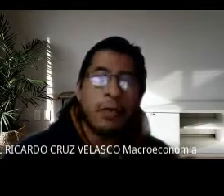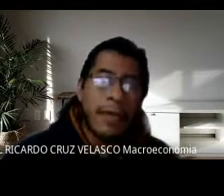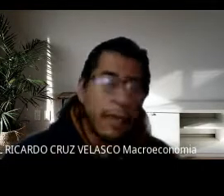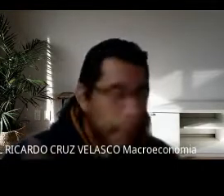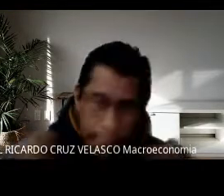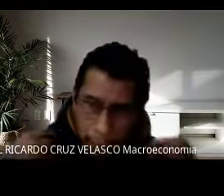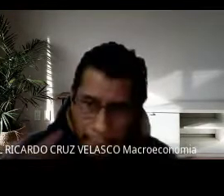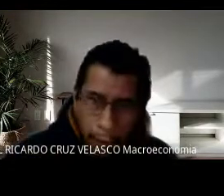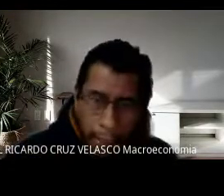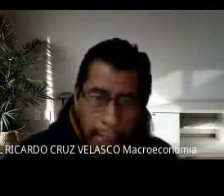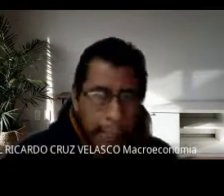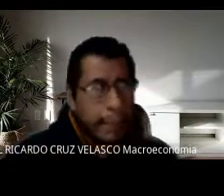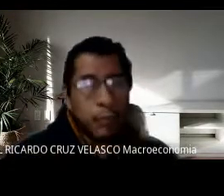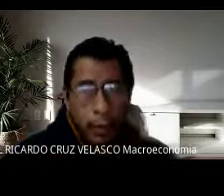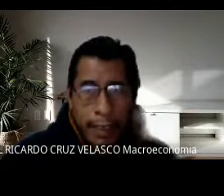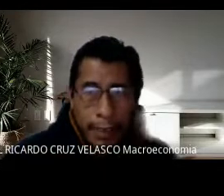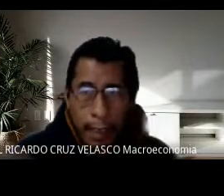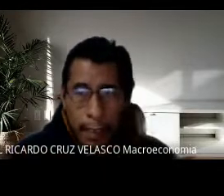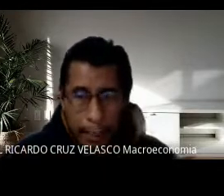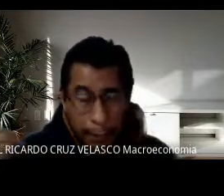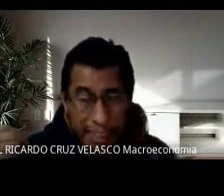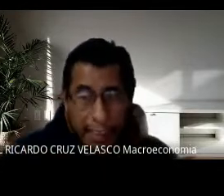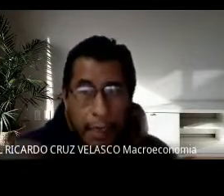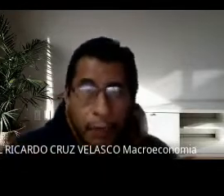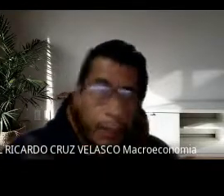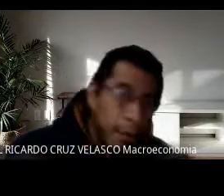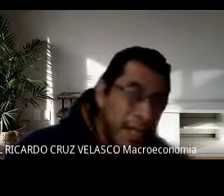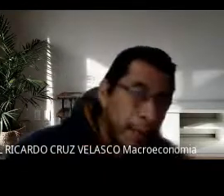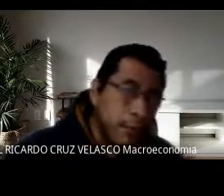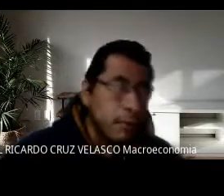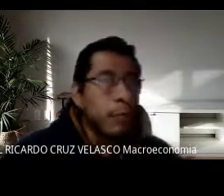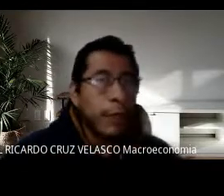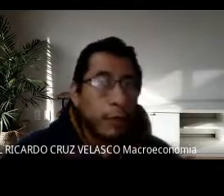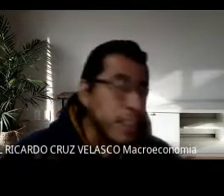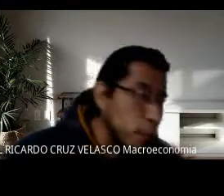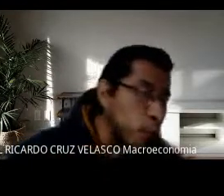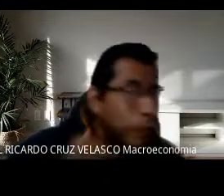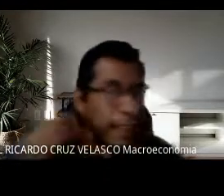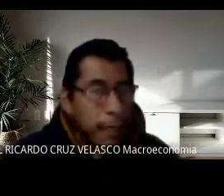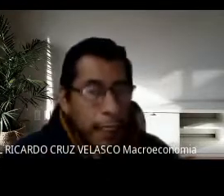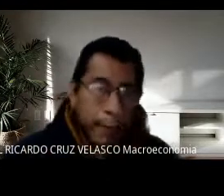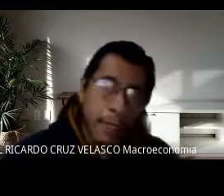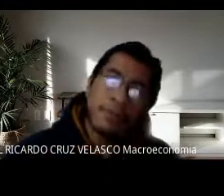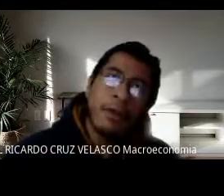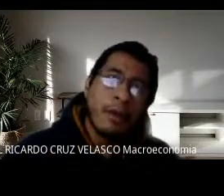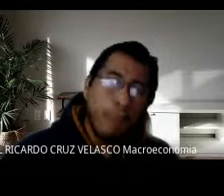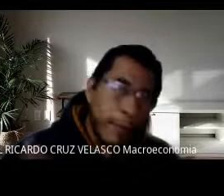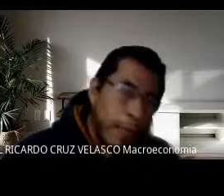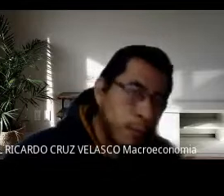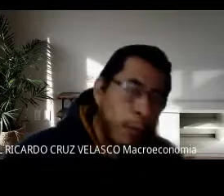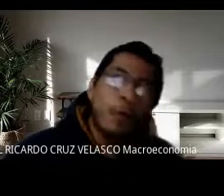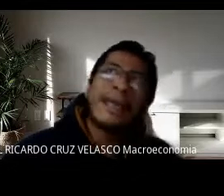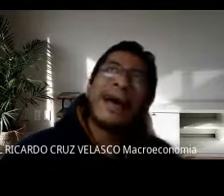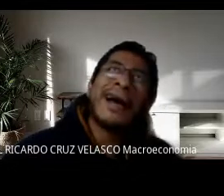salud. Oigan, ya no quiero ir a reuniones y que me estén reclamando que no hay medicamentos, ¿no? Porque yo en mis libros pongo que ya hay medicamentos. Yo en mis